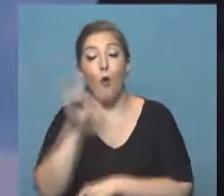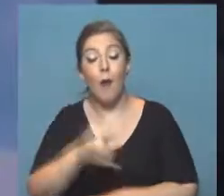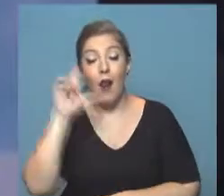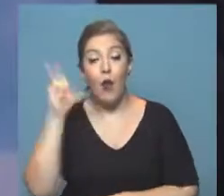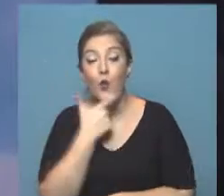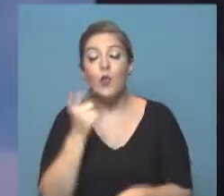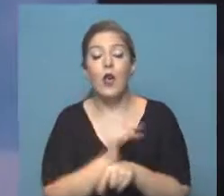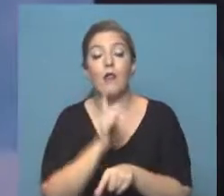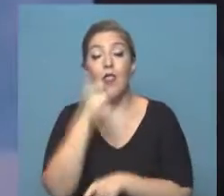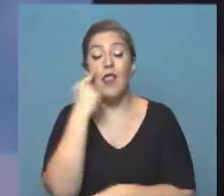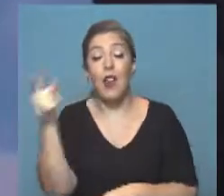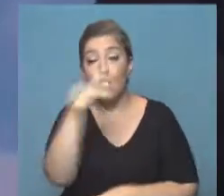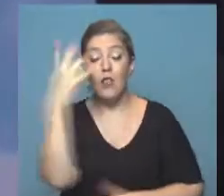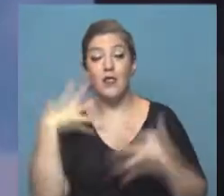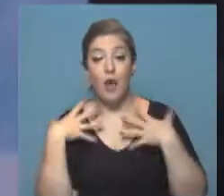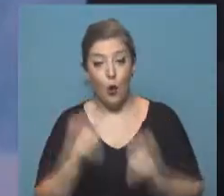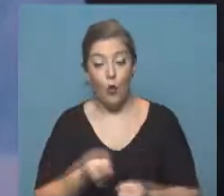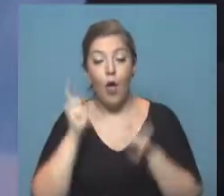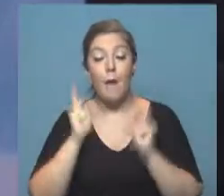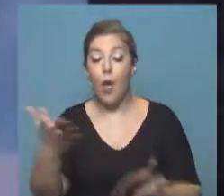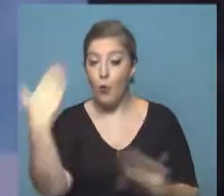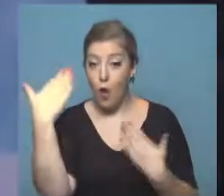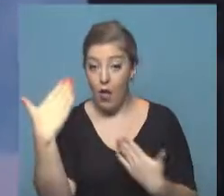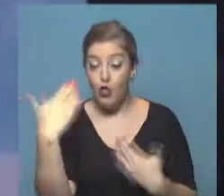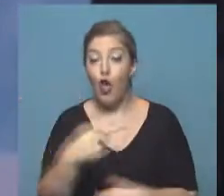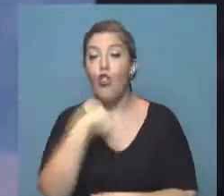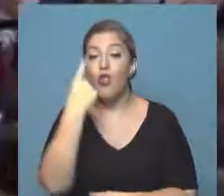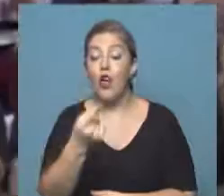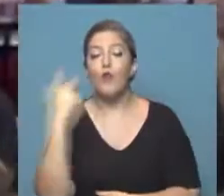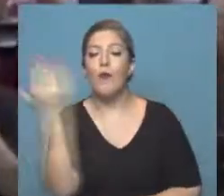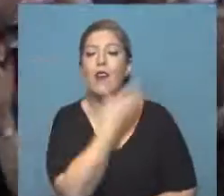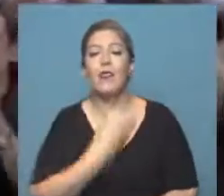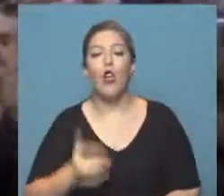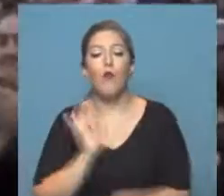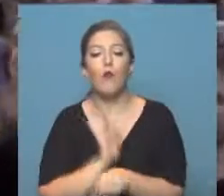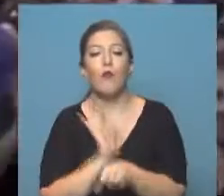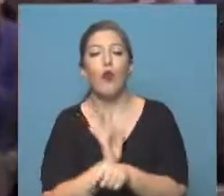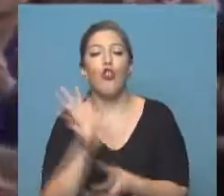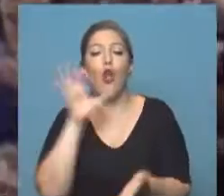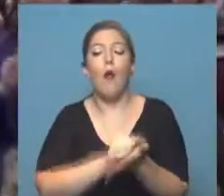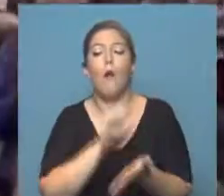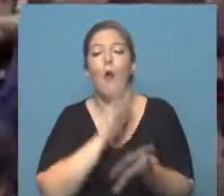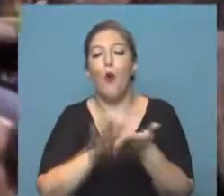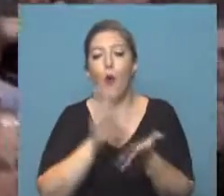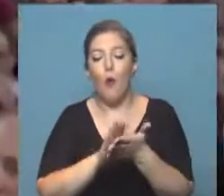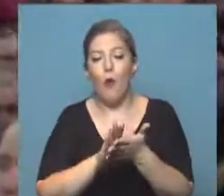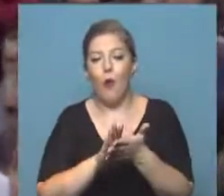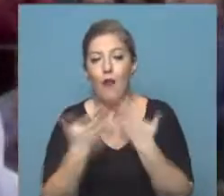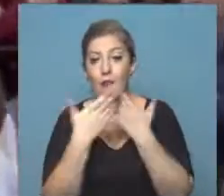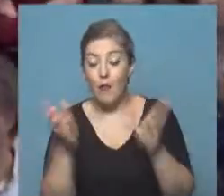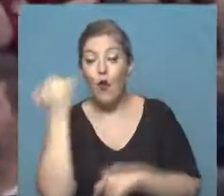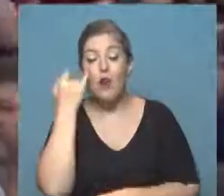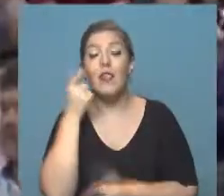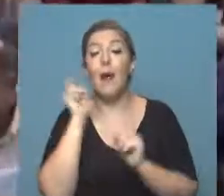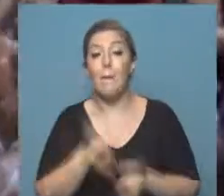de la Jornada Nacional de Salud. En el mismo acto indicó que el Estado fue tomado por el neoliberalismo y agregó que